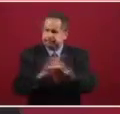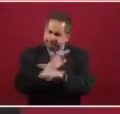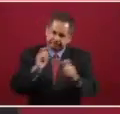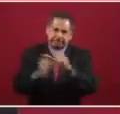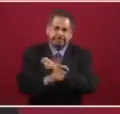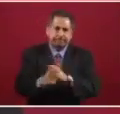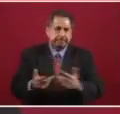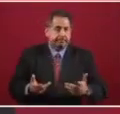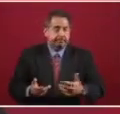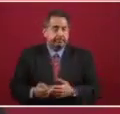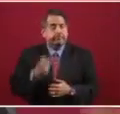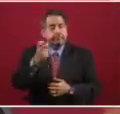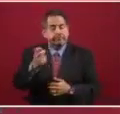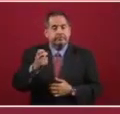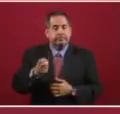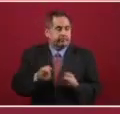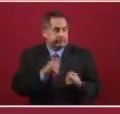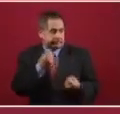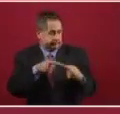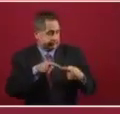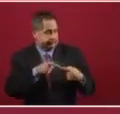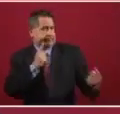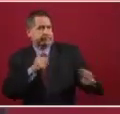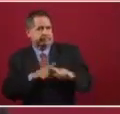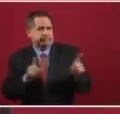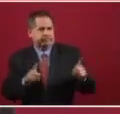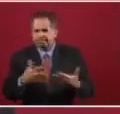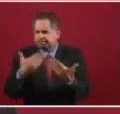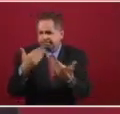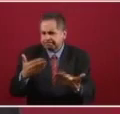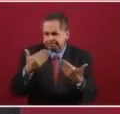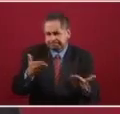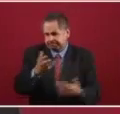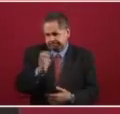Entonces, hay discrepancias, bienvenidas.